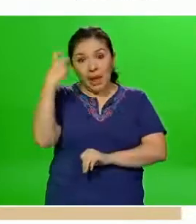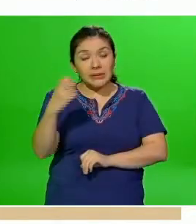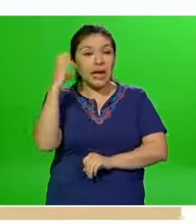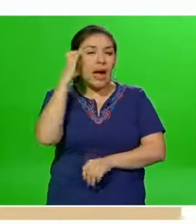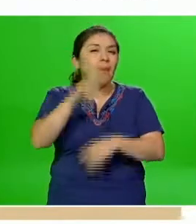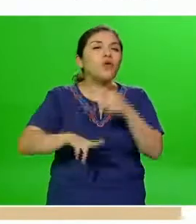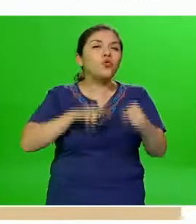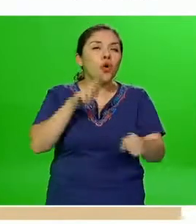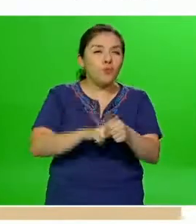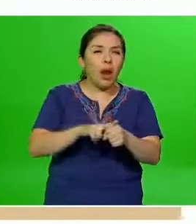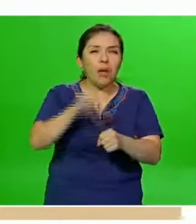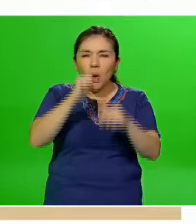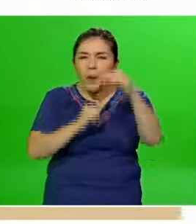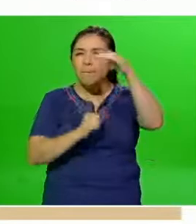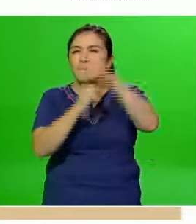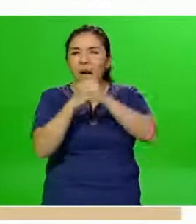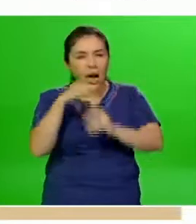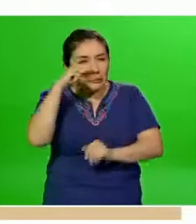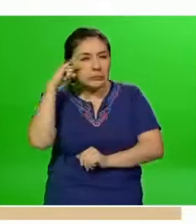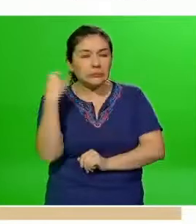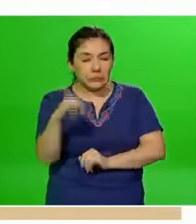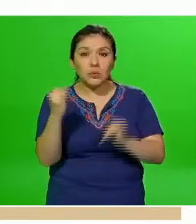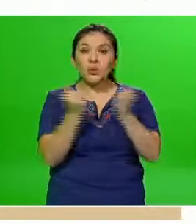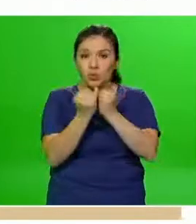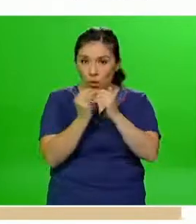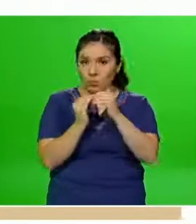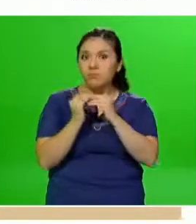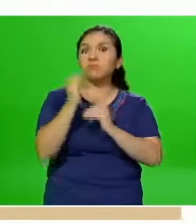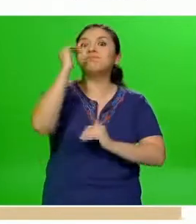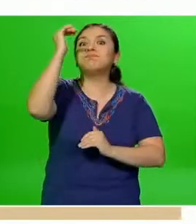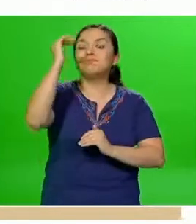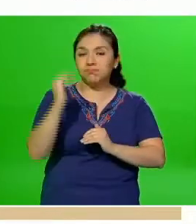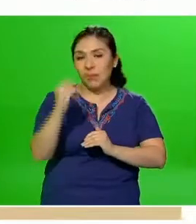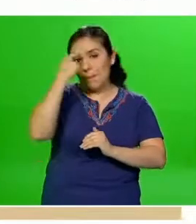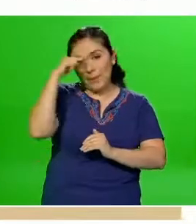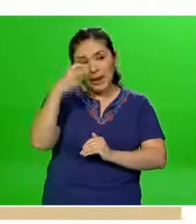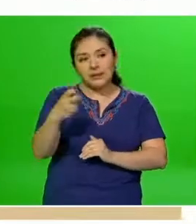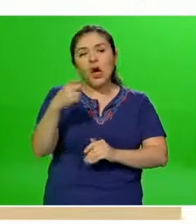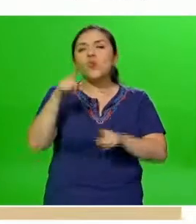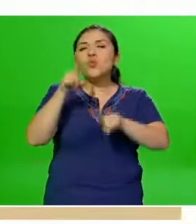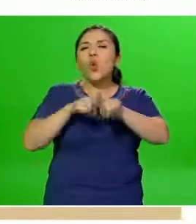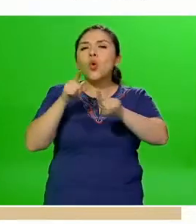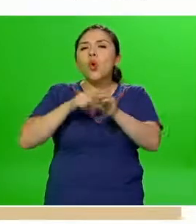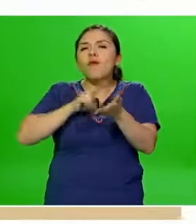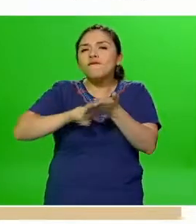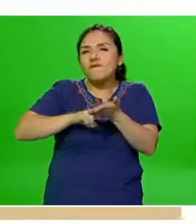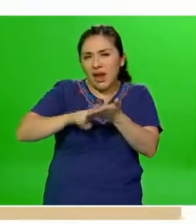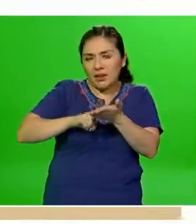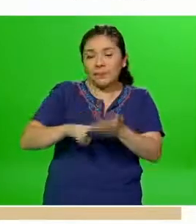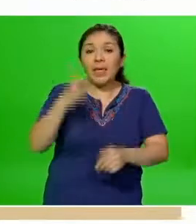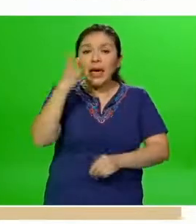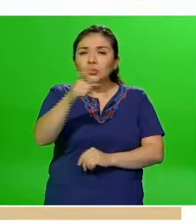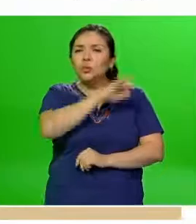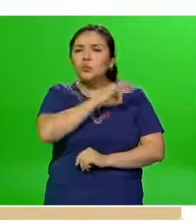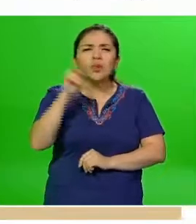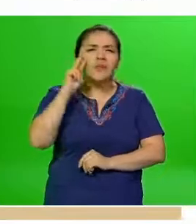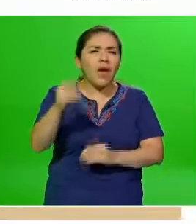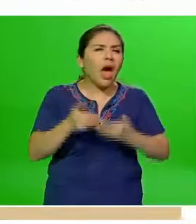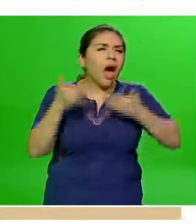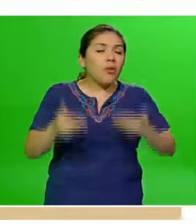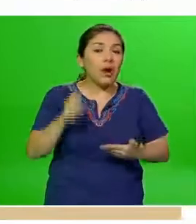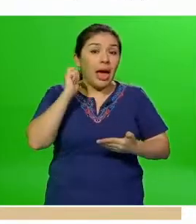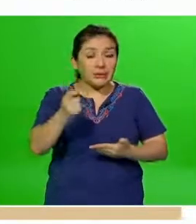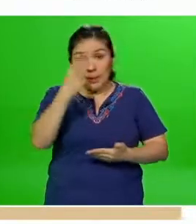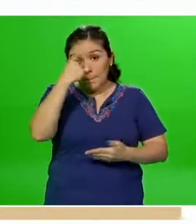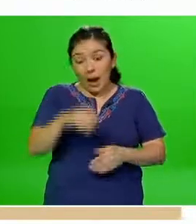un pequeño pico también muy elevado, un poco elevado en nuestra gráfica verde, y aquí lo que nosotros podemos observar es que en